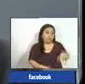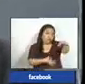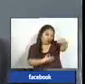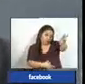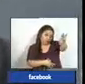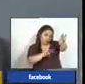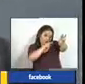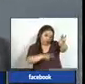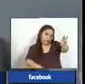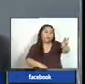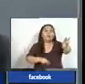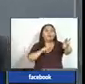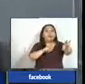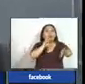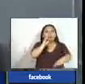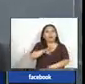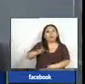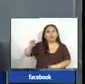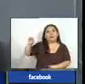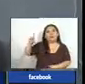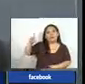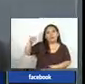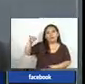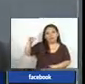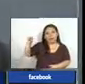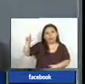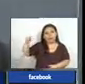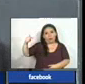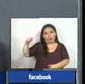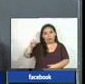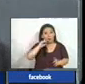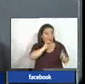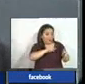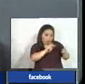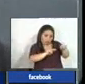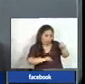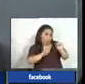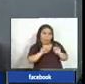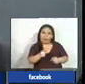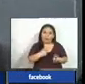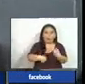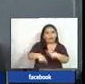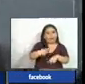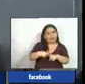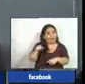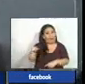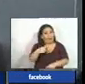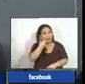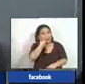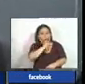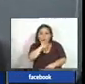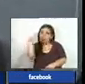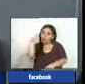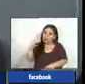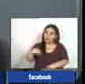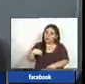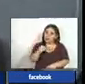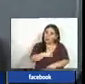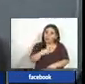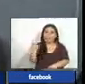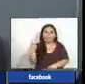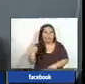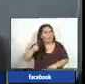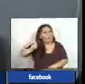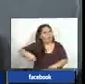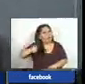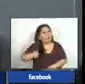medicina legal que dice que no puede venir porque está incapacitado. No se ha resuelto eso todavía por el tribunal, tendría que resolverlo